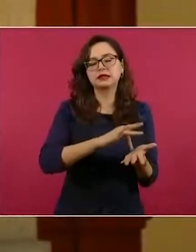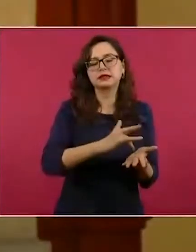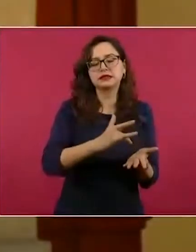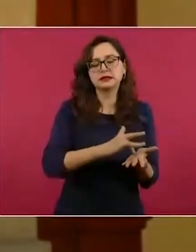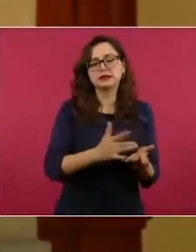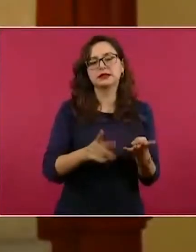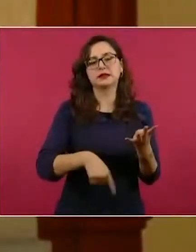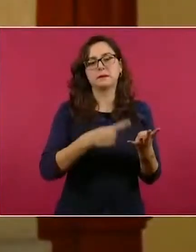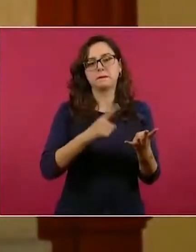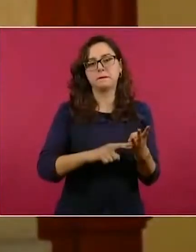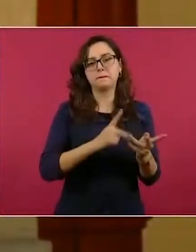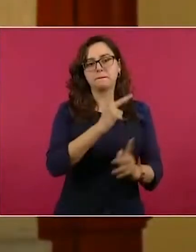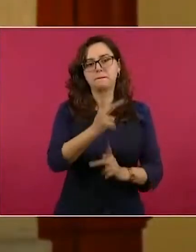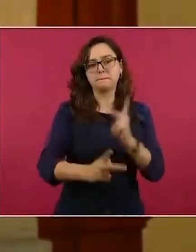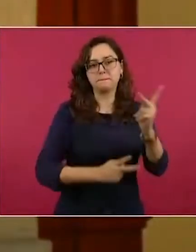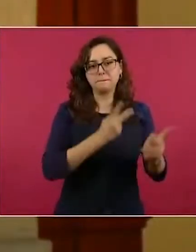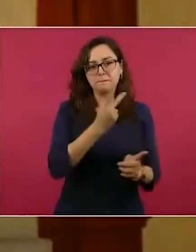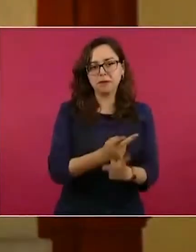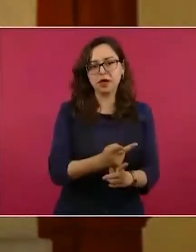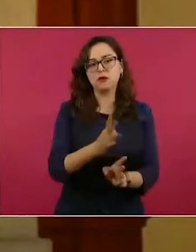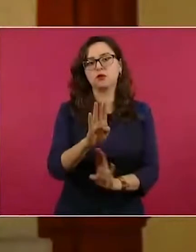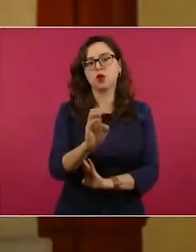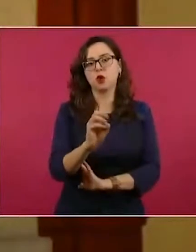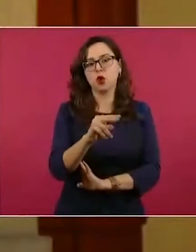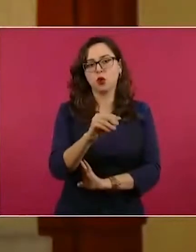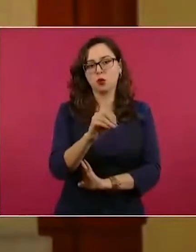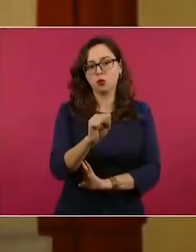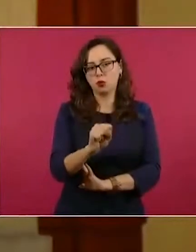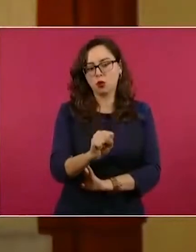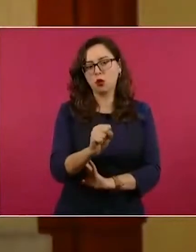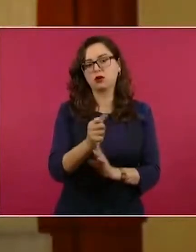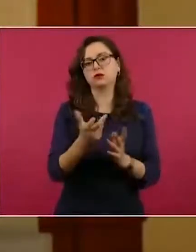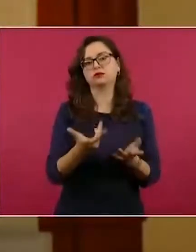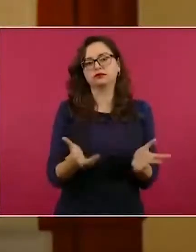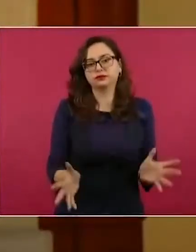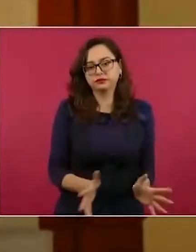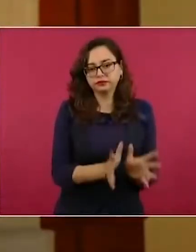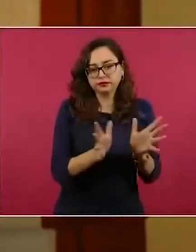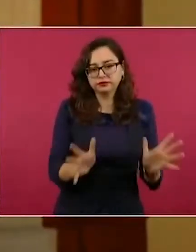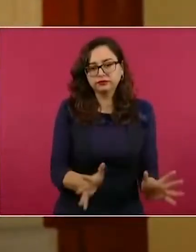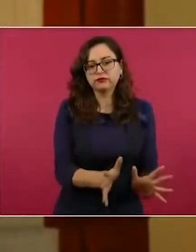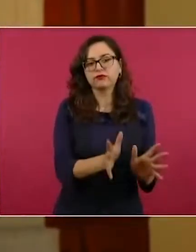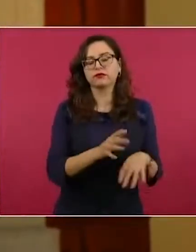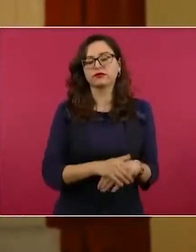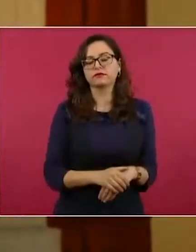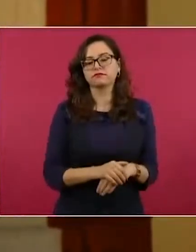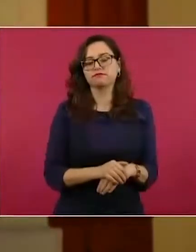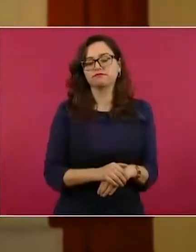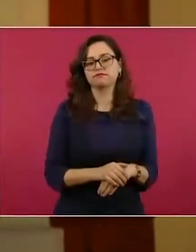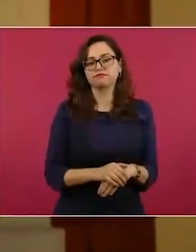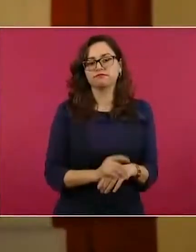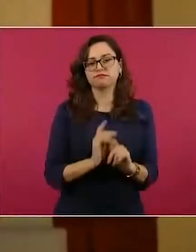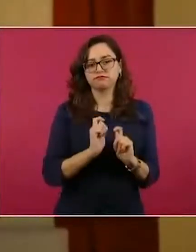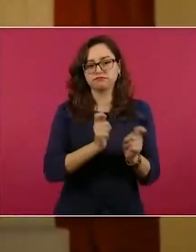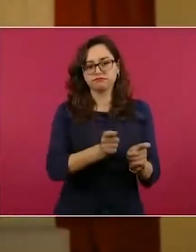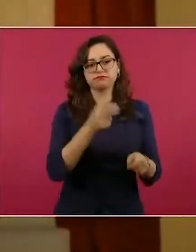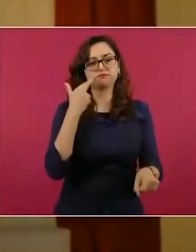premios, recompensas, bonos, estímulos, comisiones,